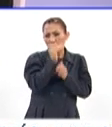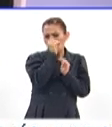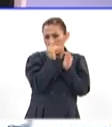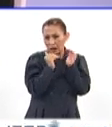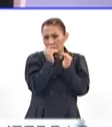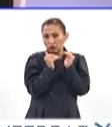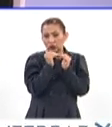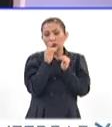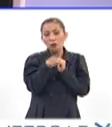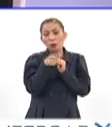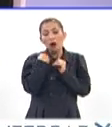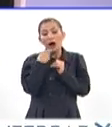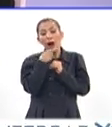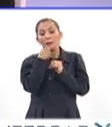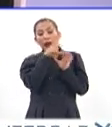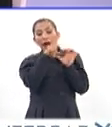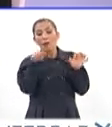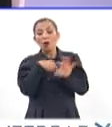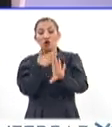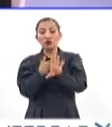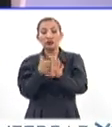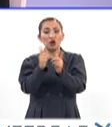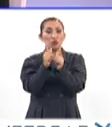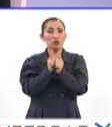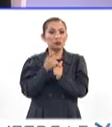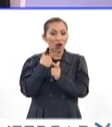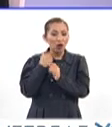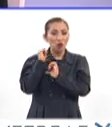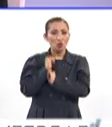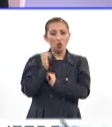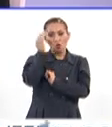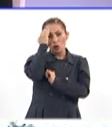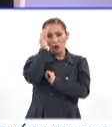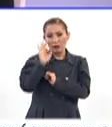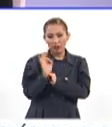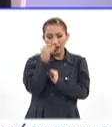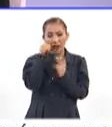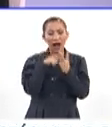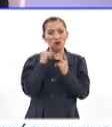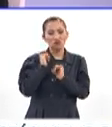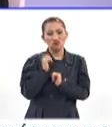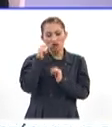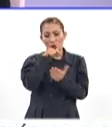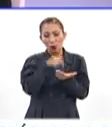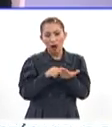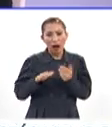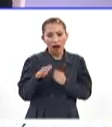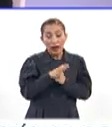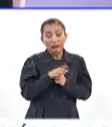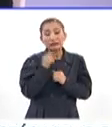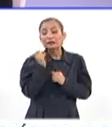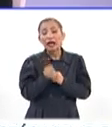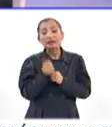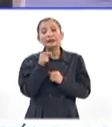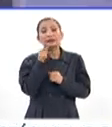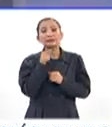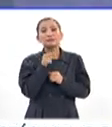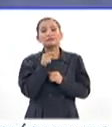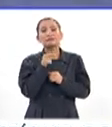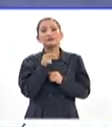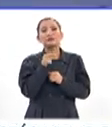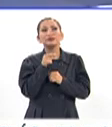1% sobre consignas hacia partidos políticos, autoridades federales, autoridades locales, que es uno